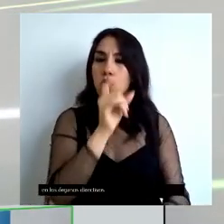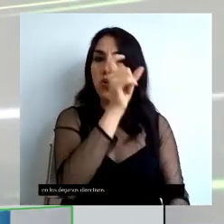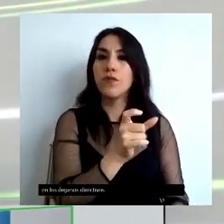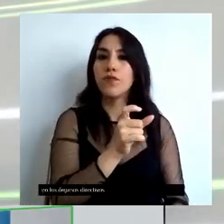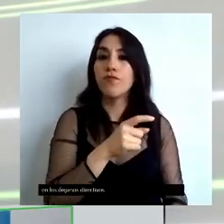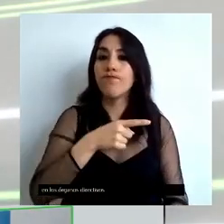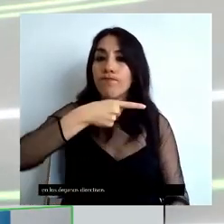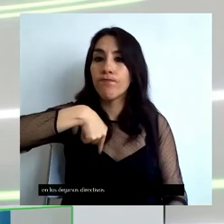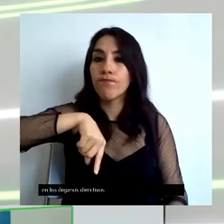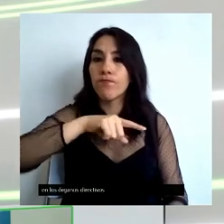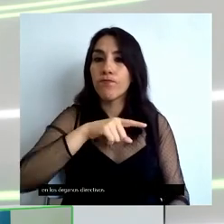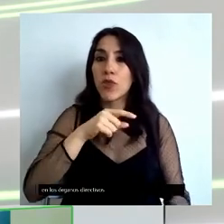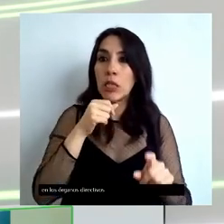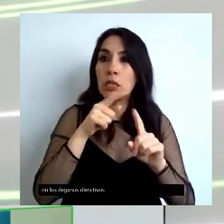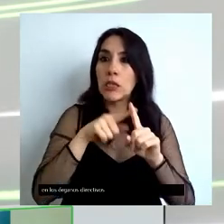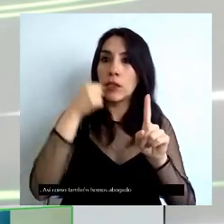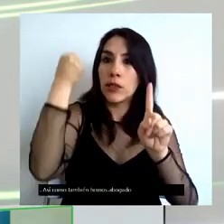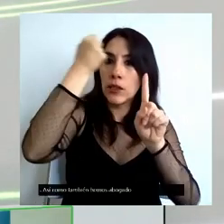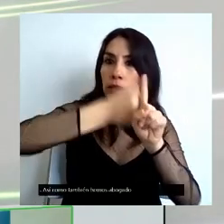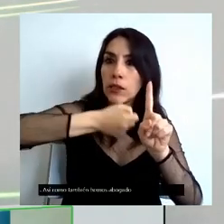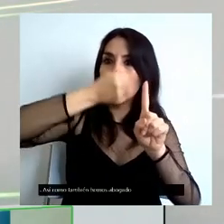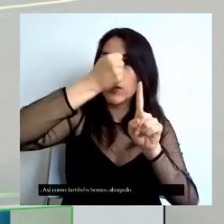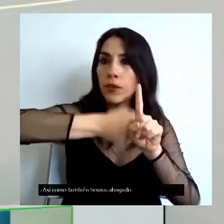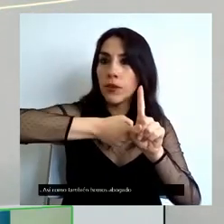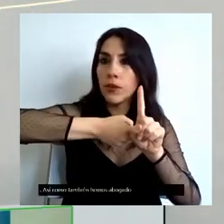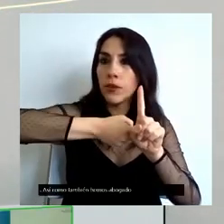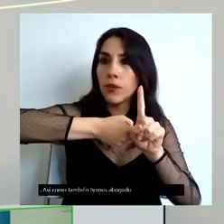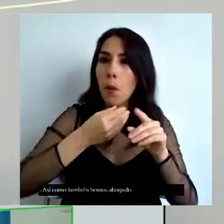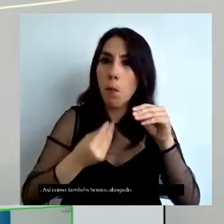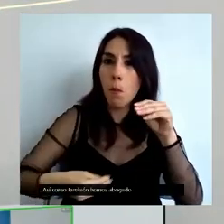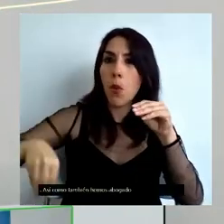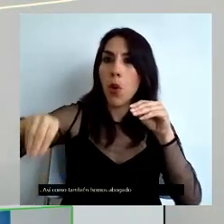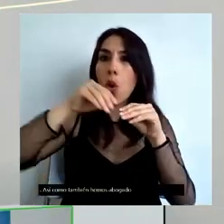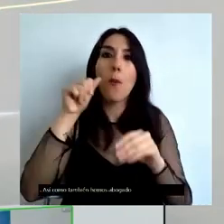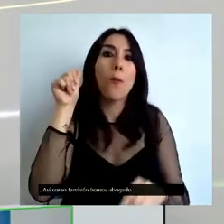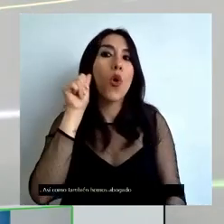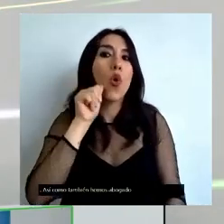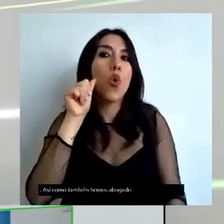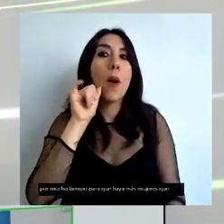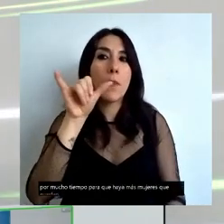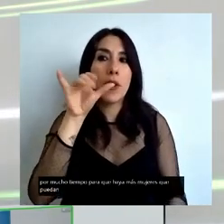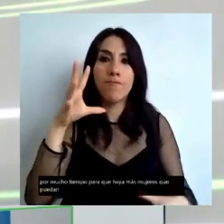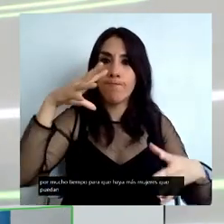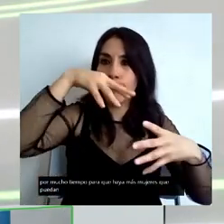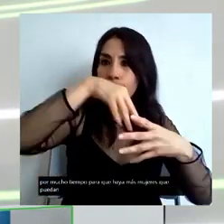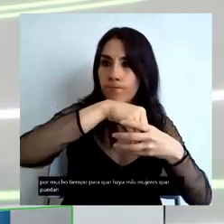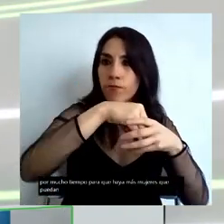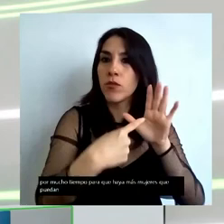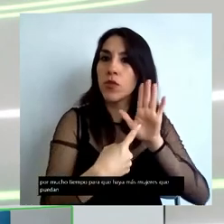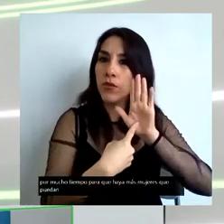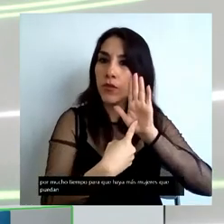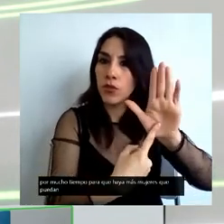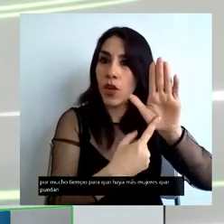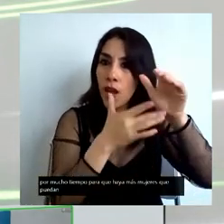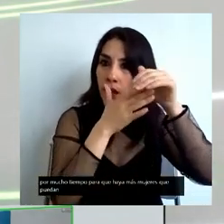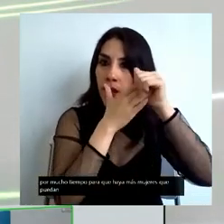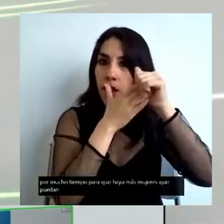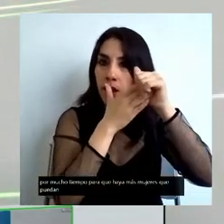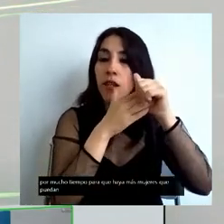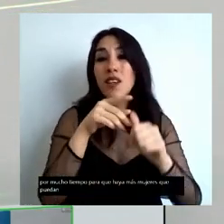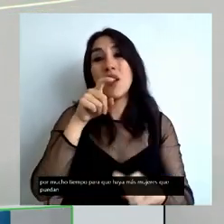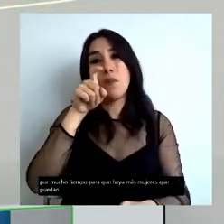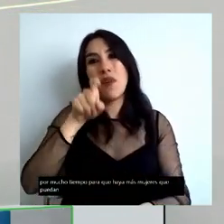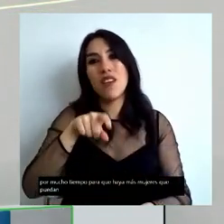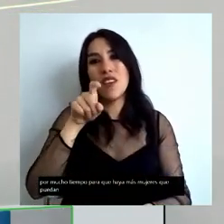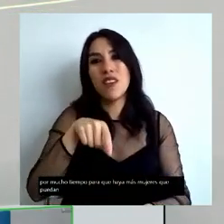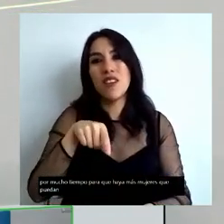mujeres que puedan estar representadas en las directivas, también necesitamos que haya una participación más efectiva